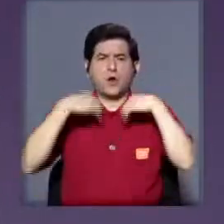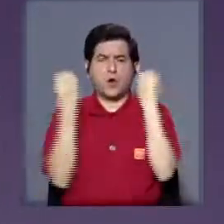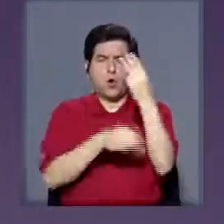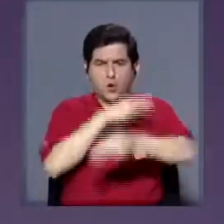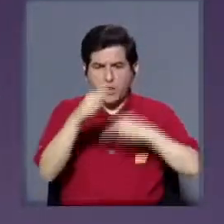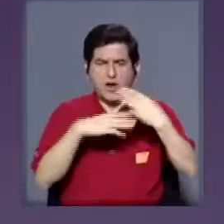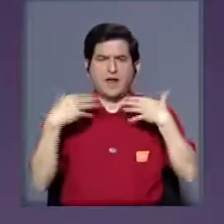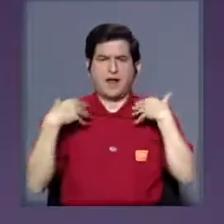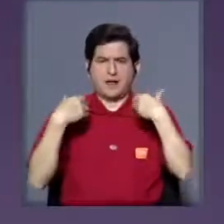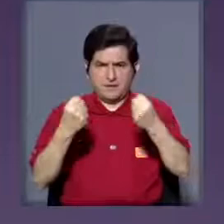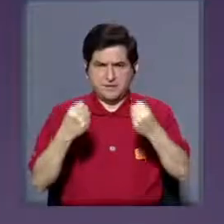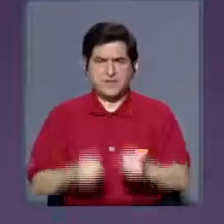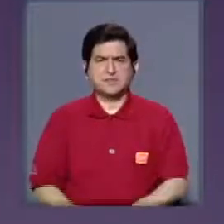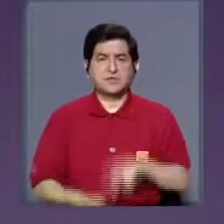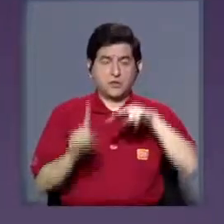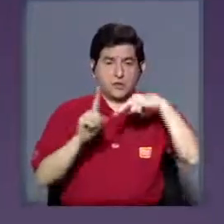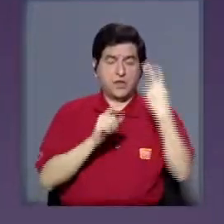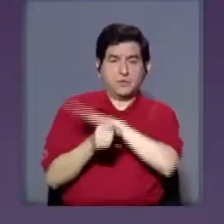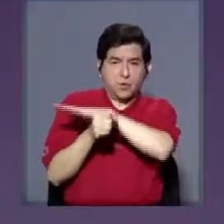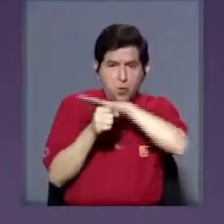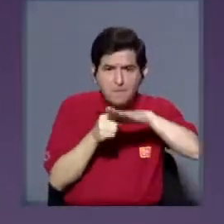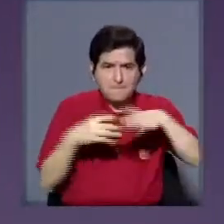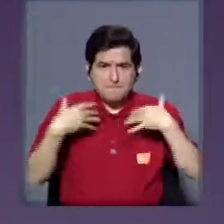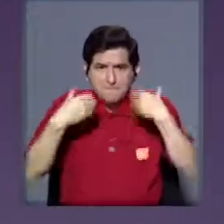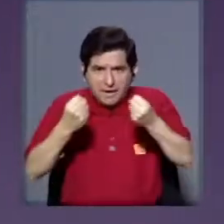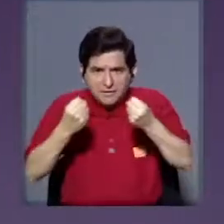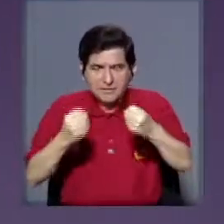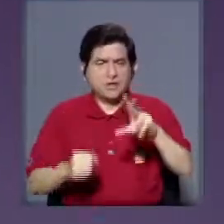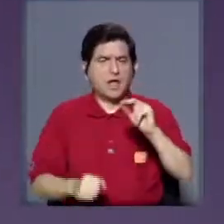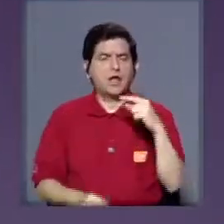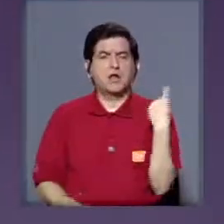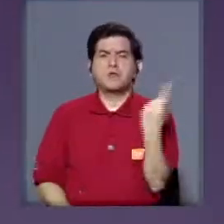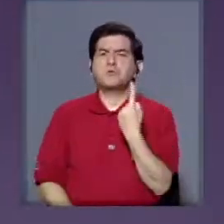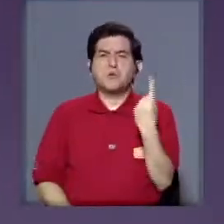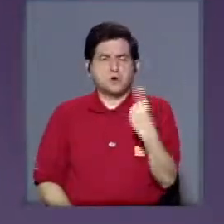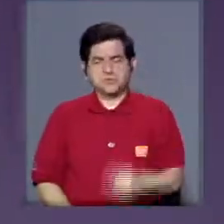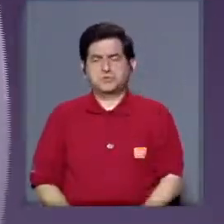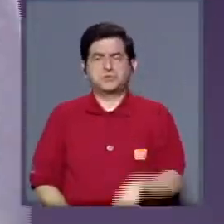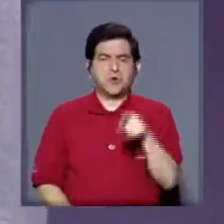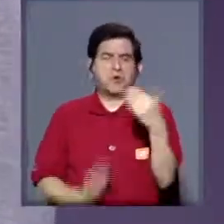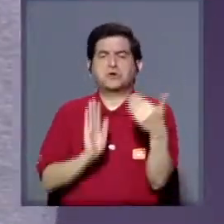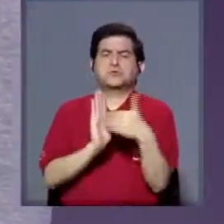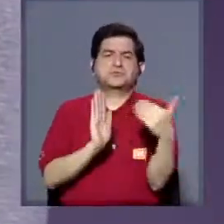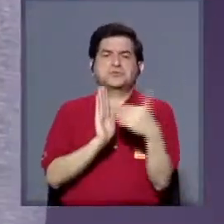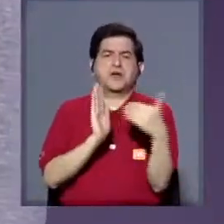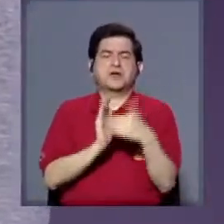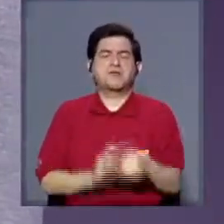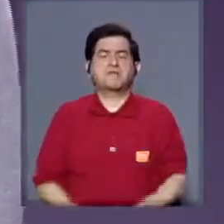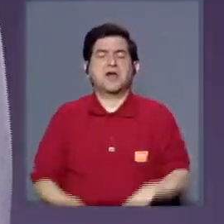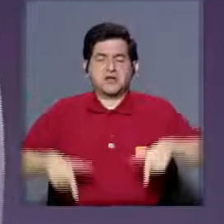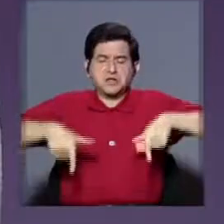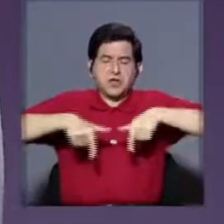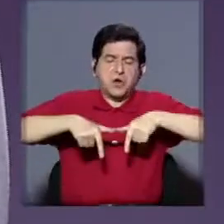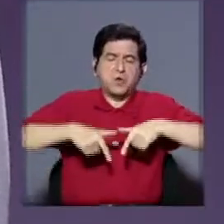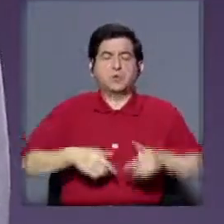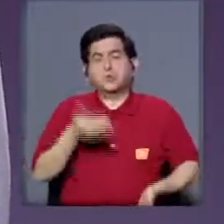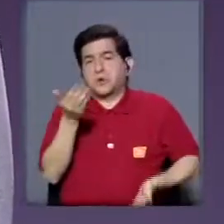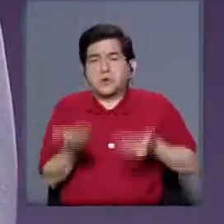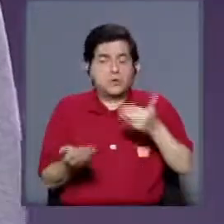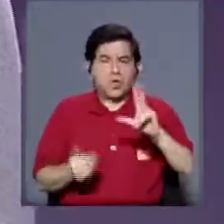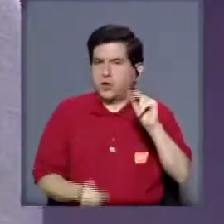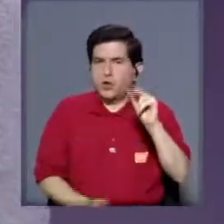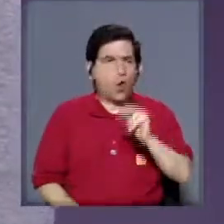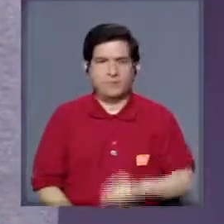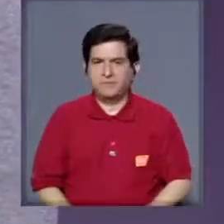de la salud que es una una visión integral de la salud no es nada más si hay afectación en su útero o en su vientre no